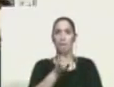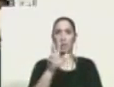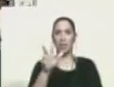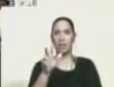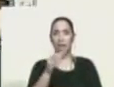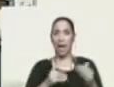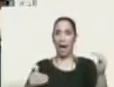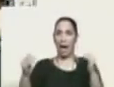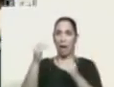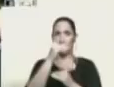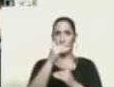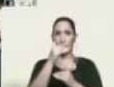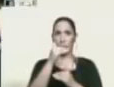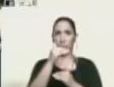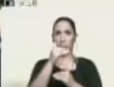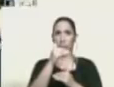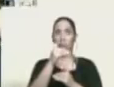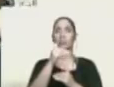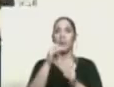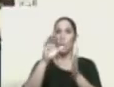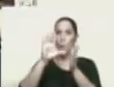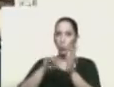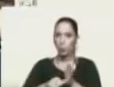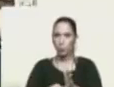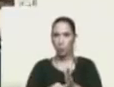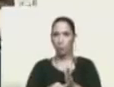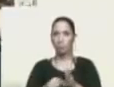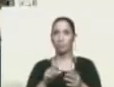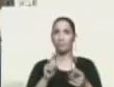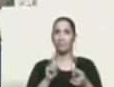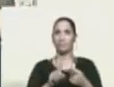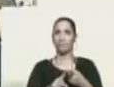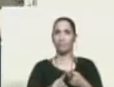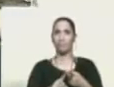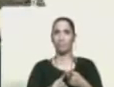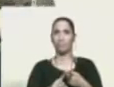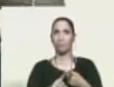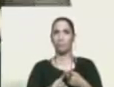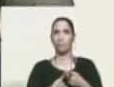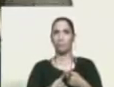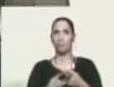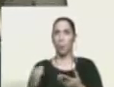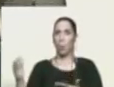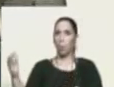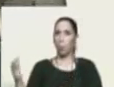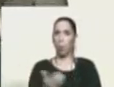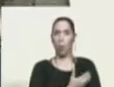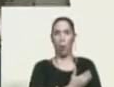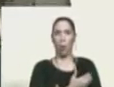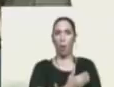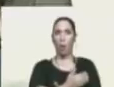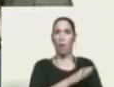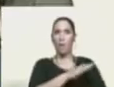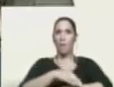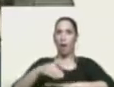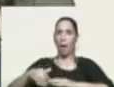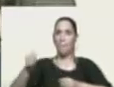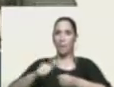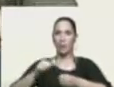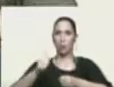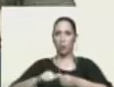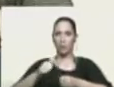gerentes por casos de corrupción, que van desde el desfalco de la faja petrolífera del Orinoco en el oriente